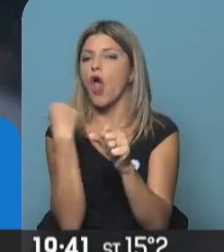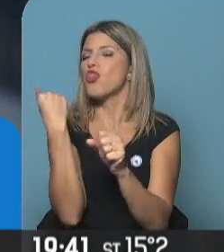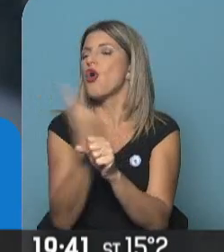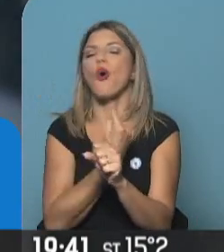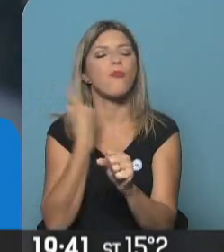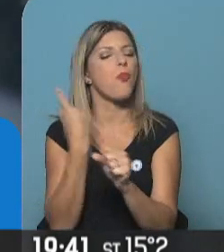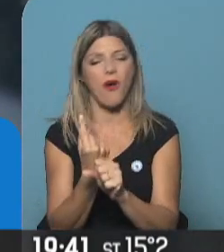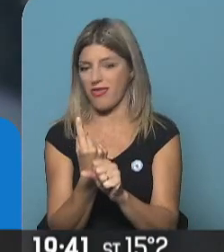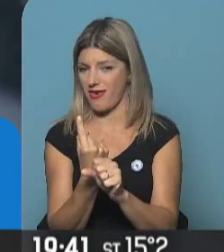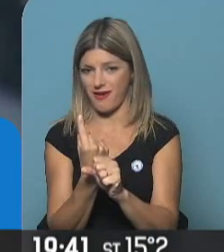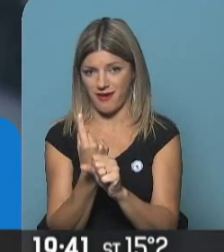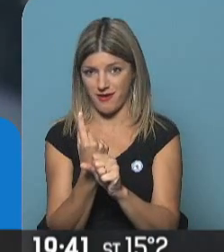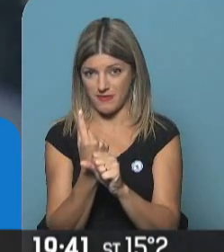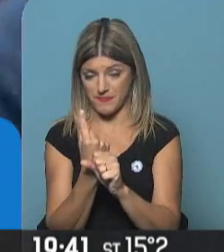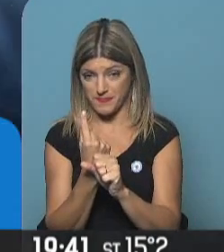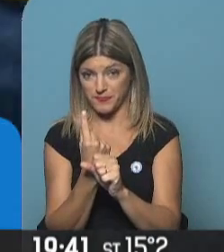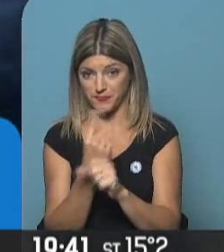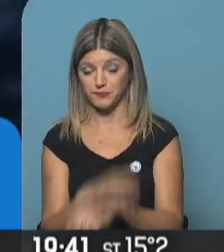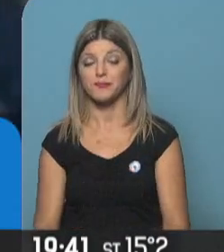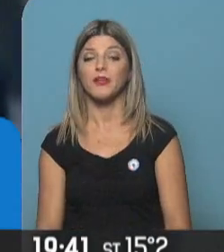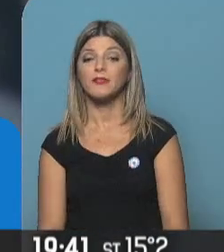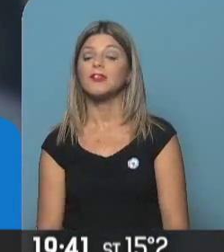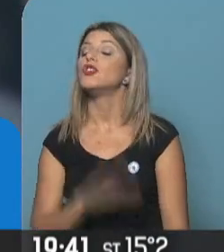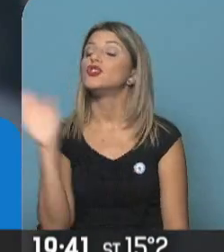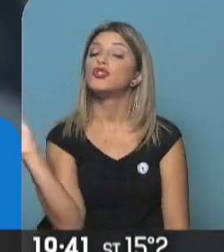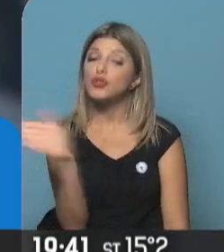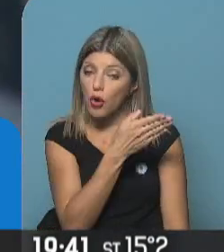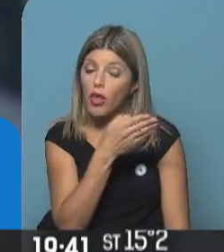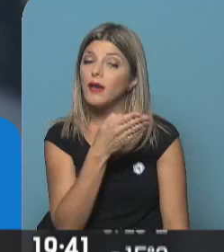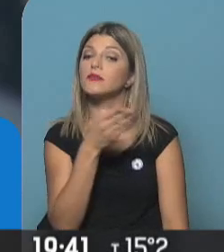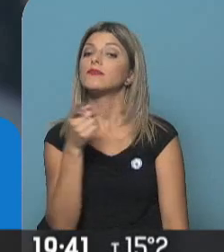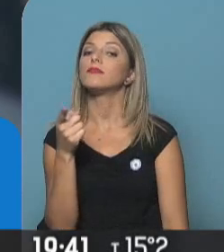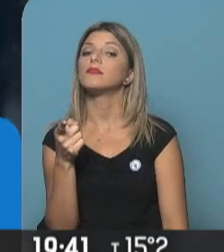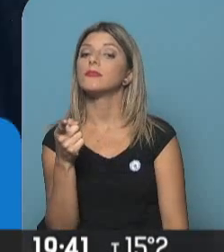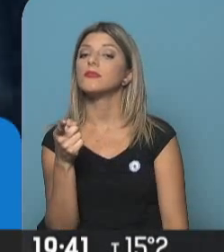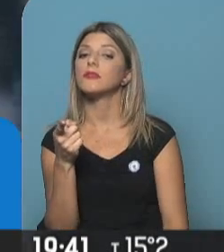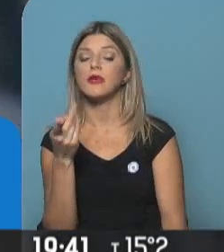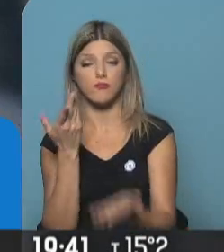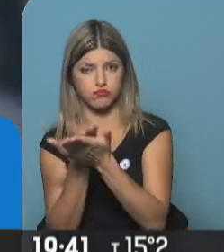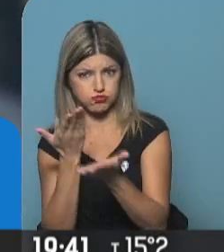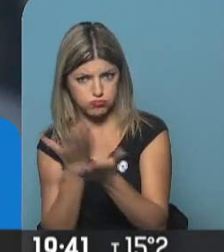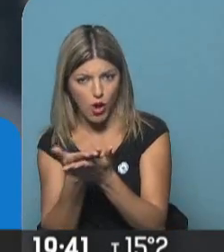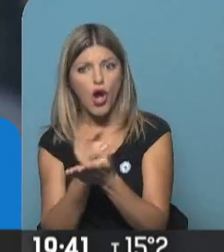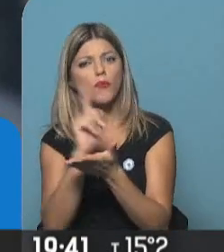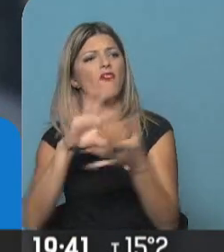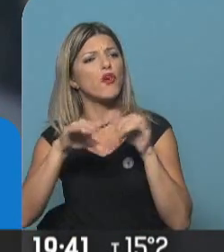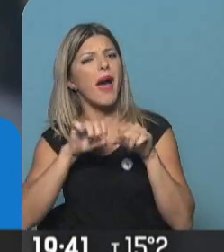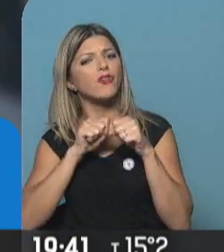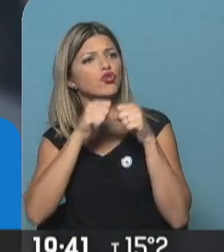nada. Y todos los recursos se han dado no con función suspensiva,